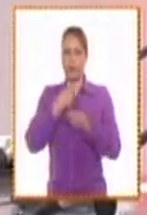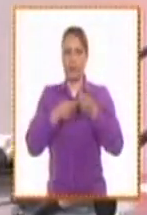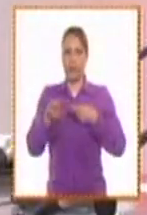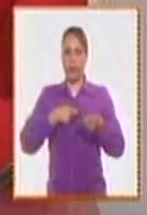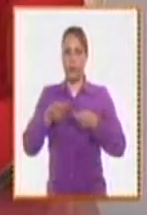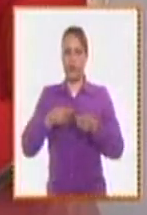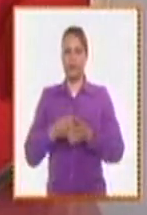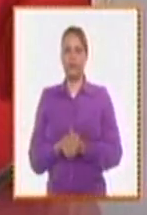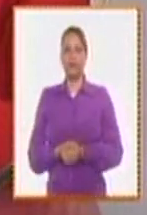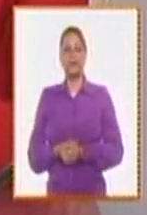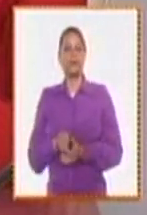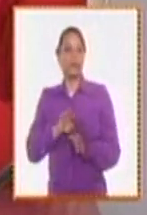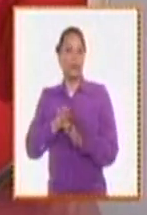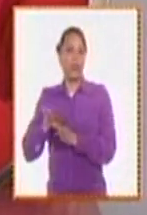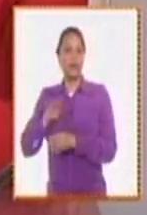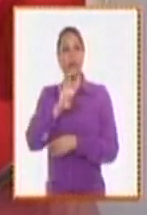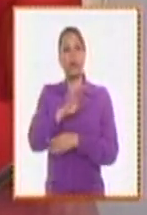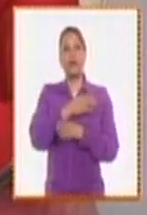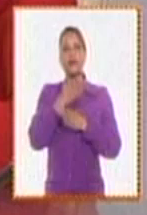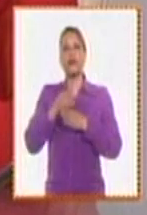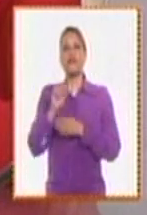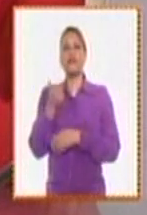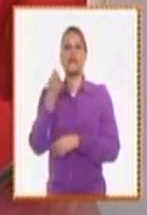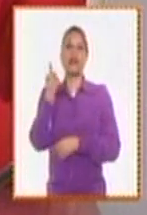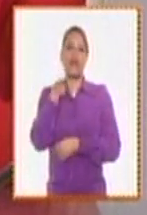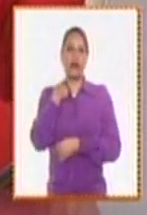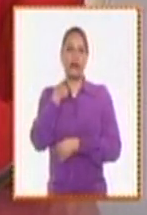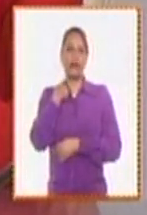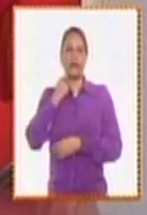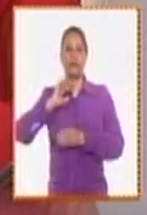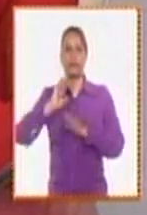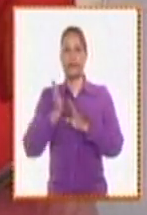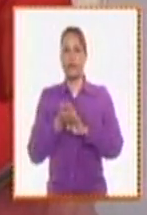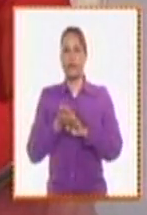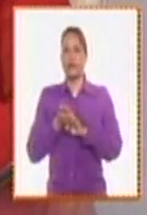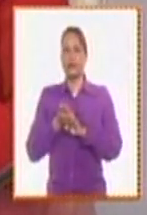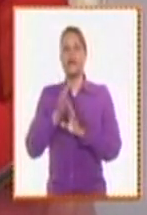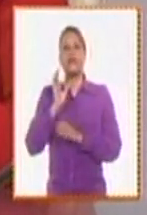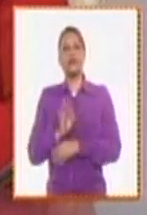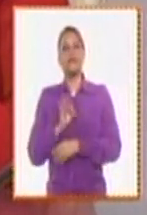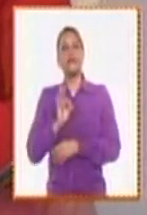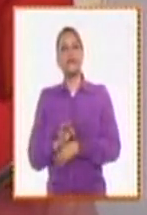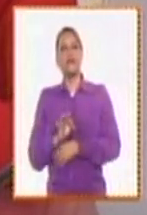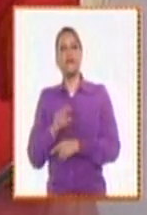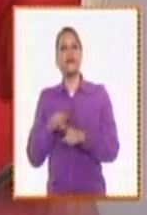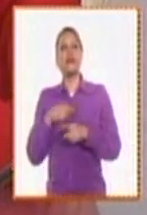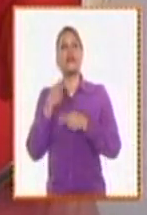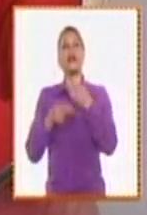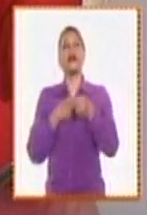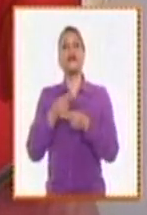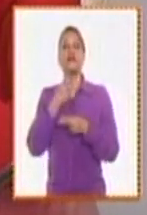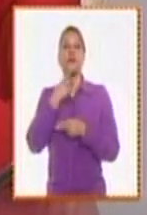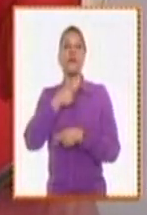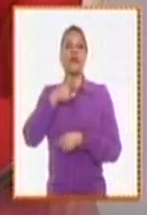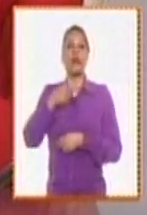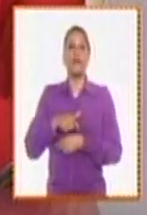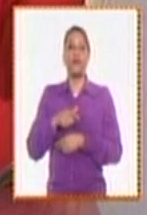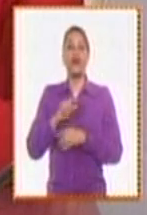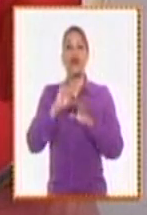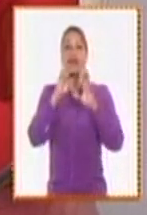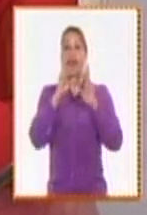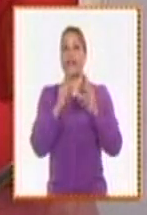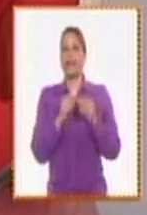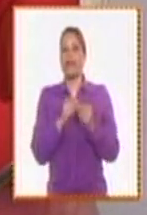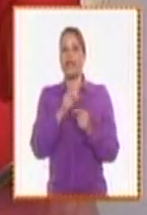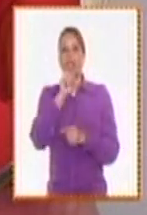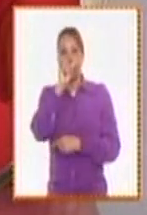aclarar que la sanción de 4 a 10 años antes mencionada procede siempre y cuando la cantidad de droga o